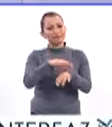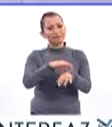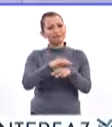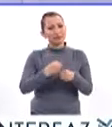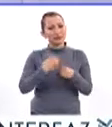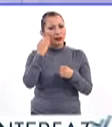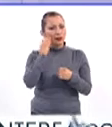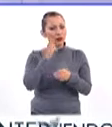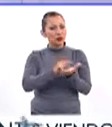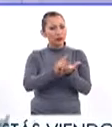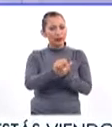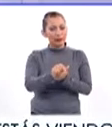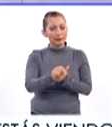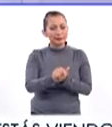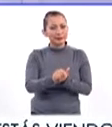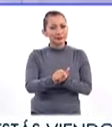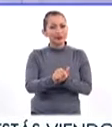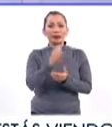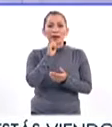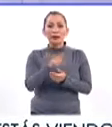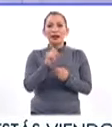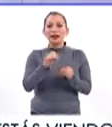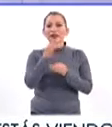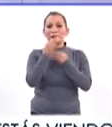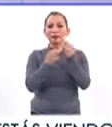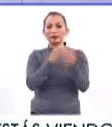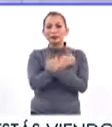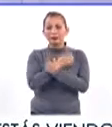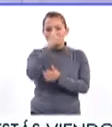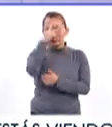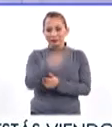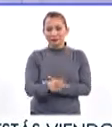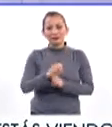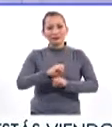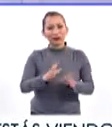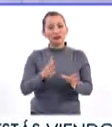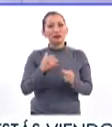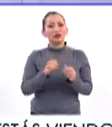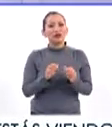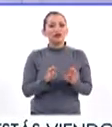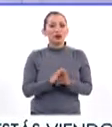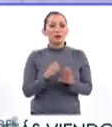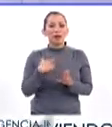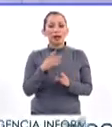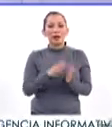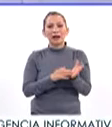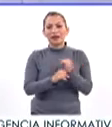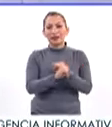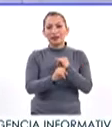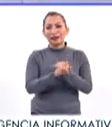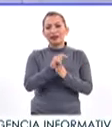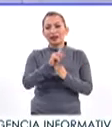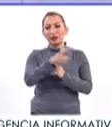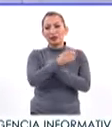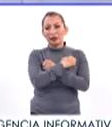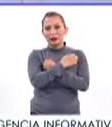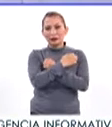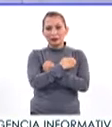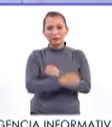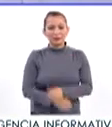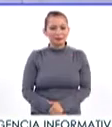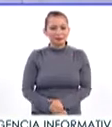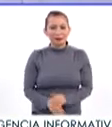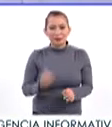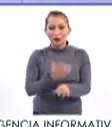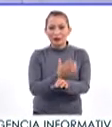en vivo, Facebook y Twitter, por medio de la Agencia Informativa de Educación de México y por supuesto a través de la página de internet de Televisión